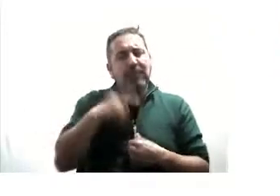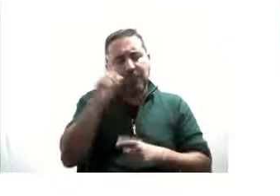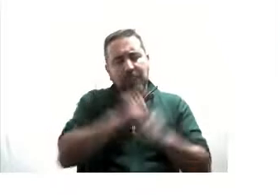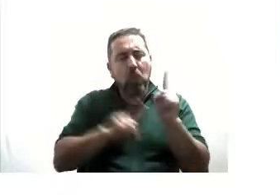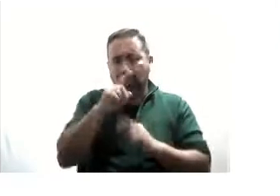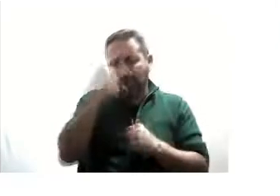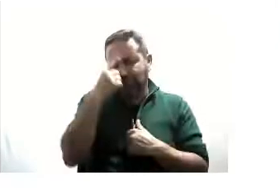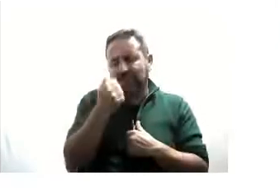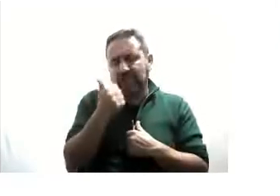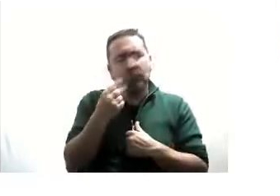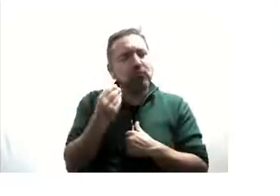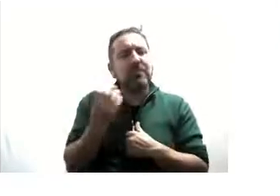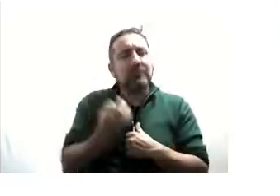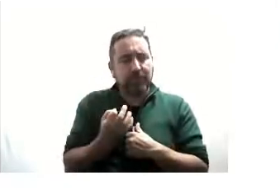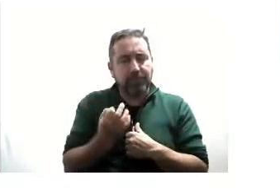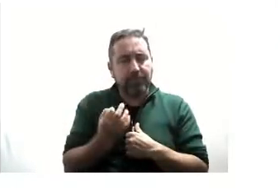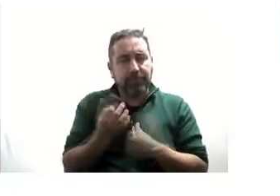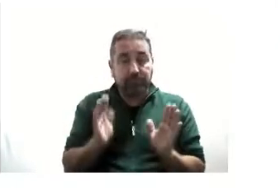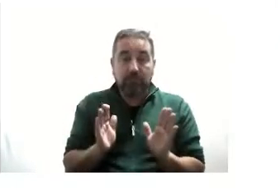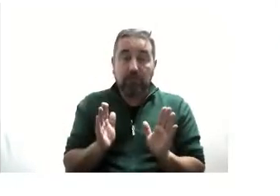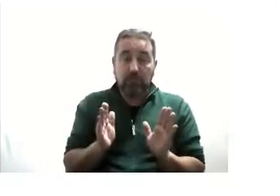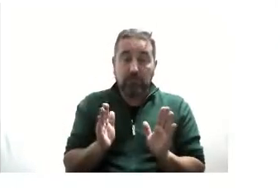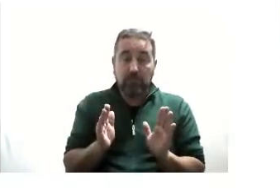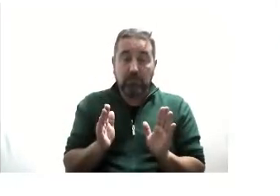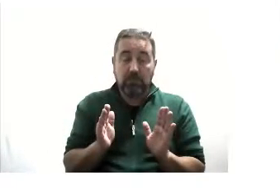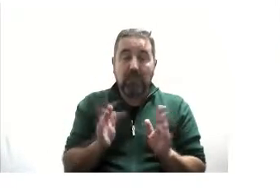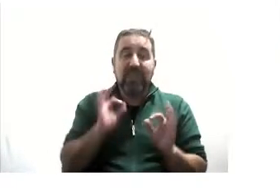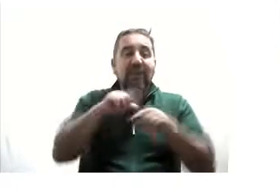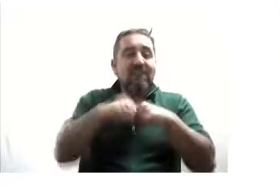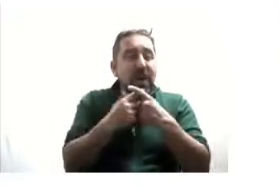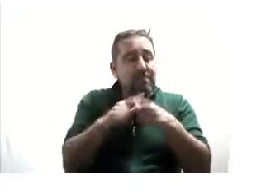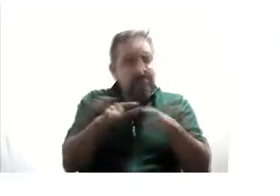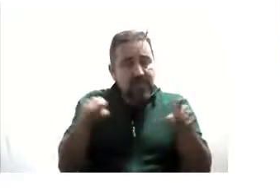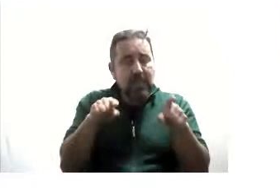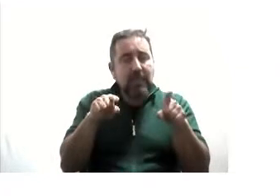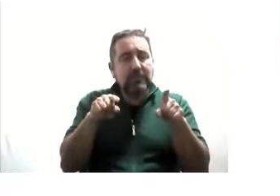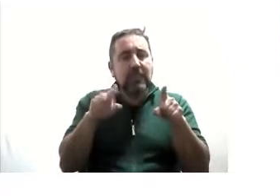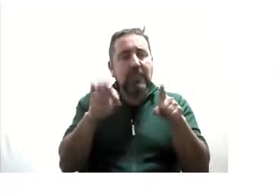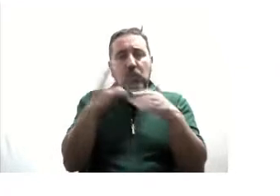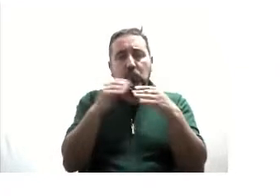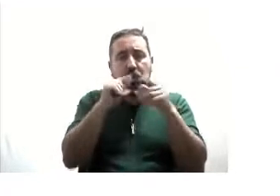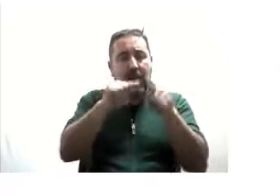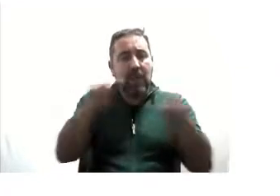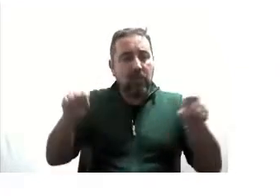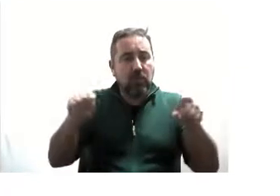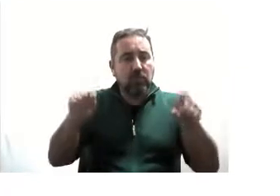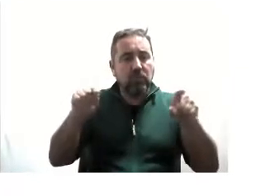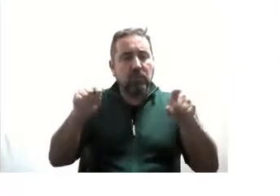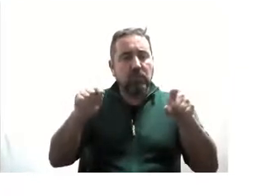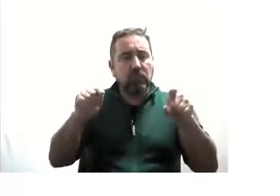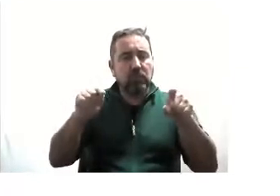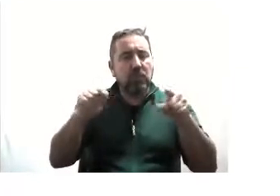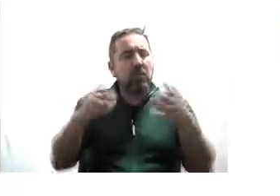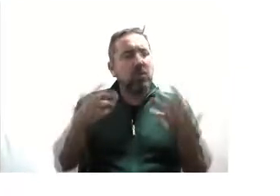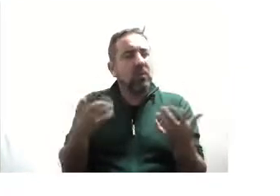mucho, claro, desde el punto de vista de las familias, ¿no? Y de los usuarios,